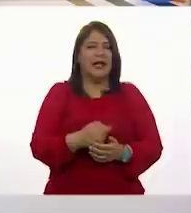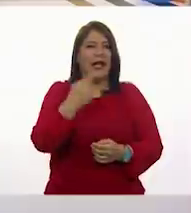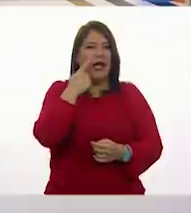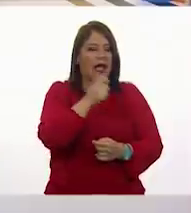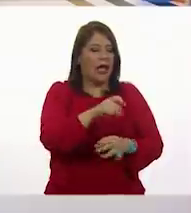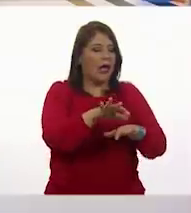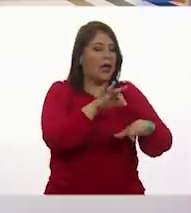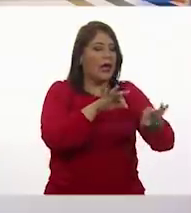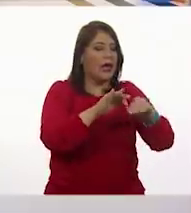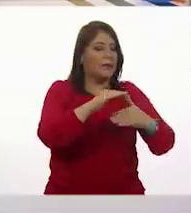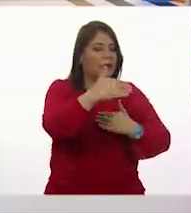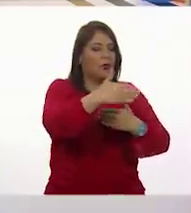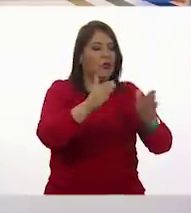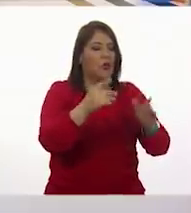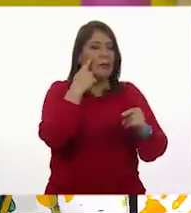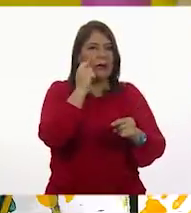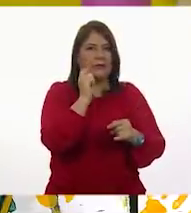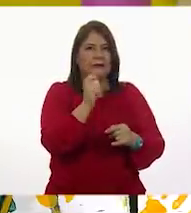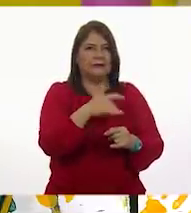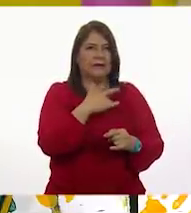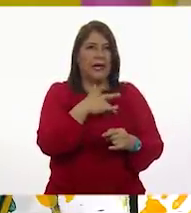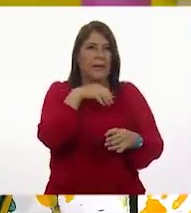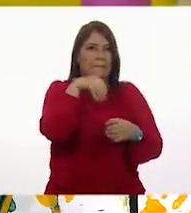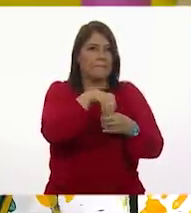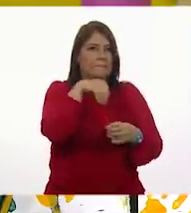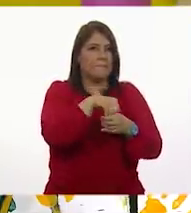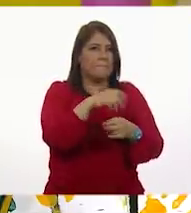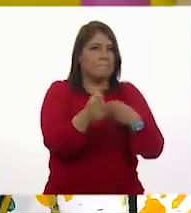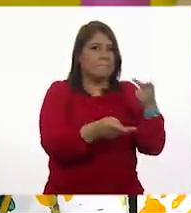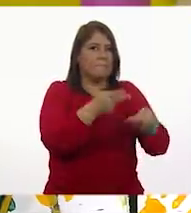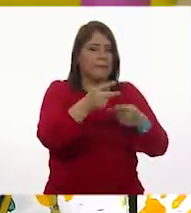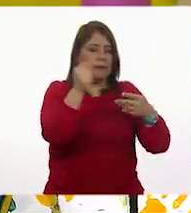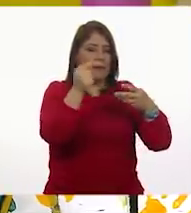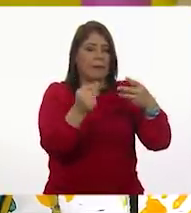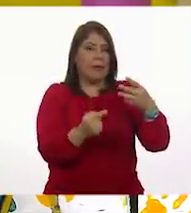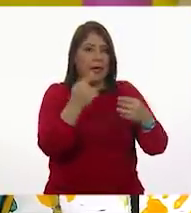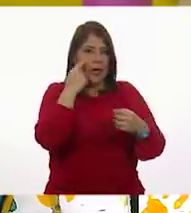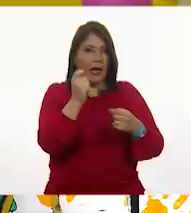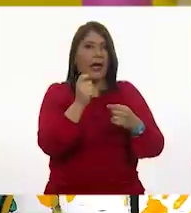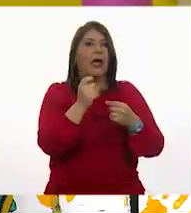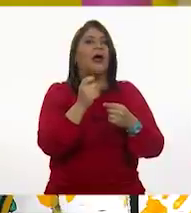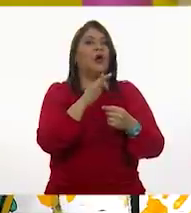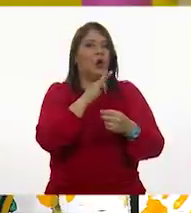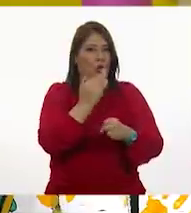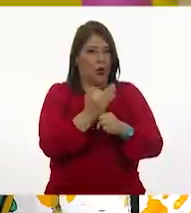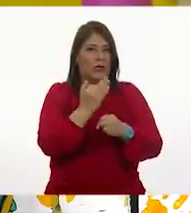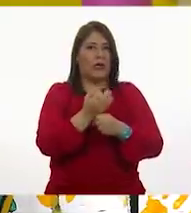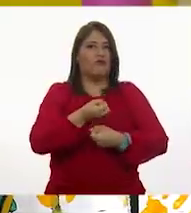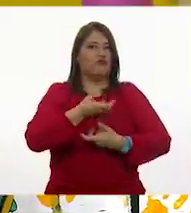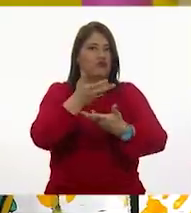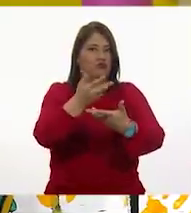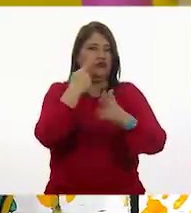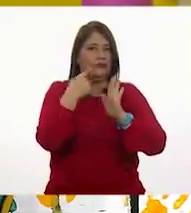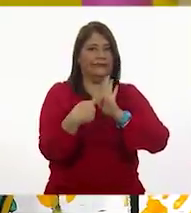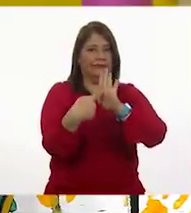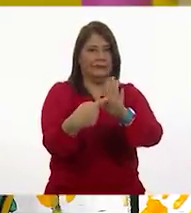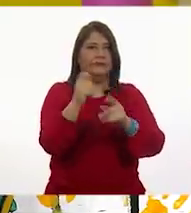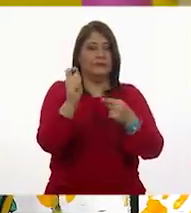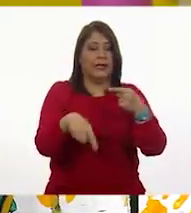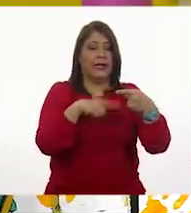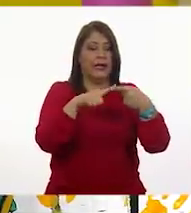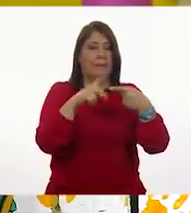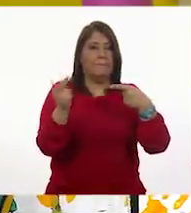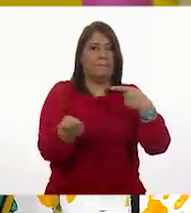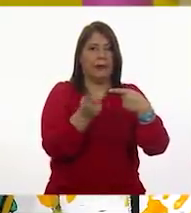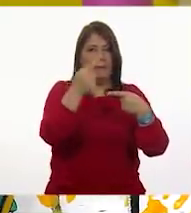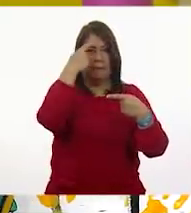Panchito, hay preguntas secretas que ahorita vamos a develar. La número uno es